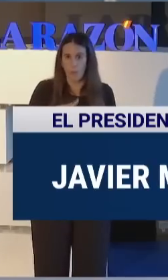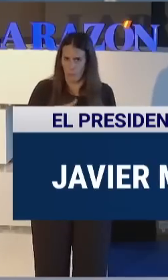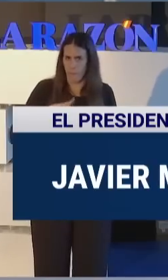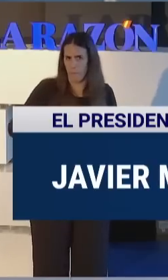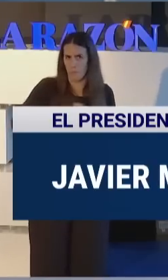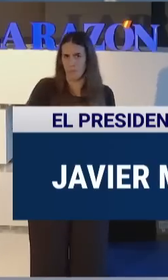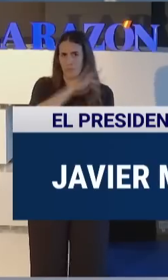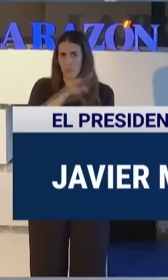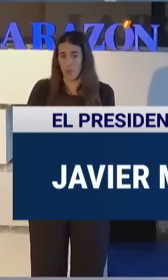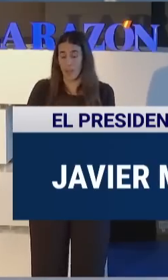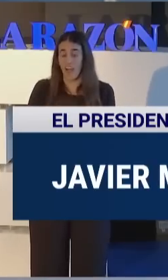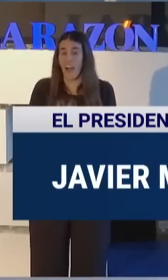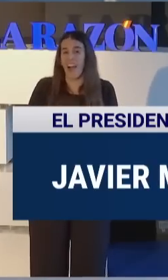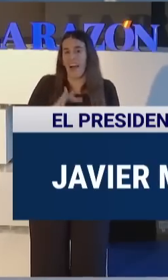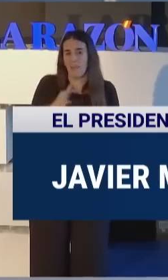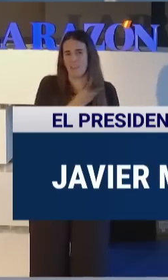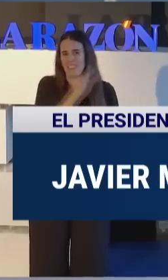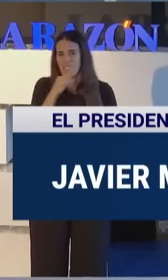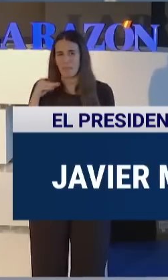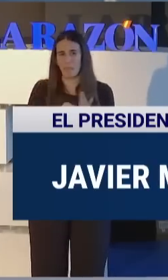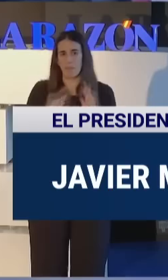3000 más.